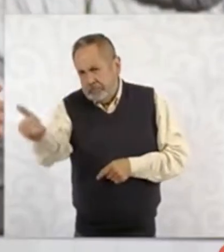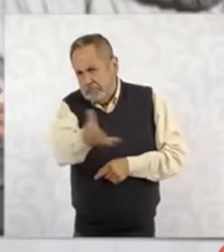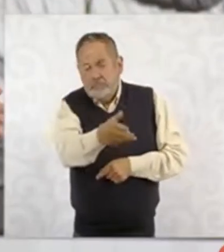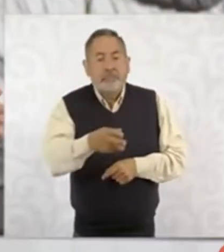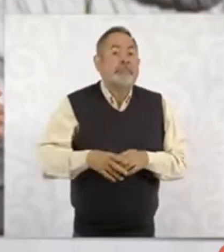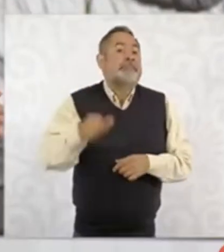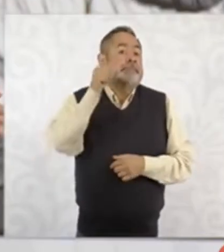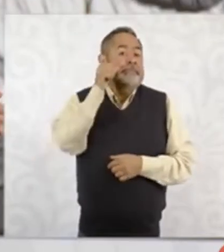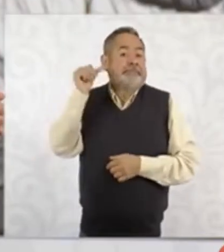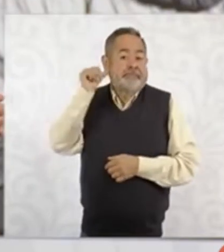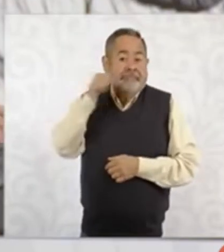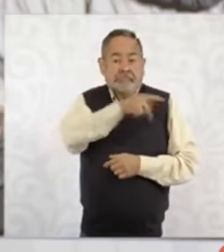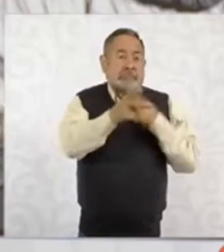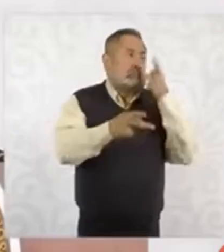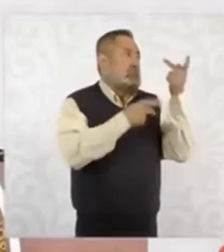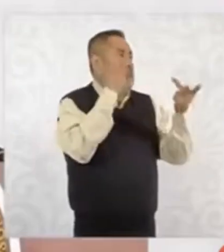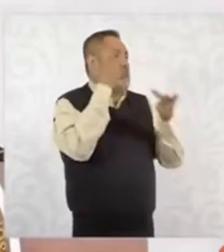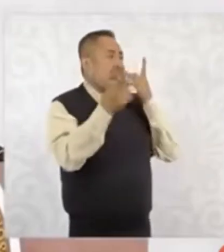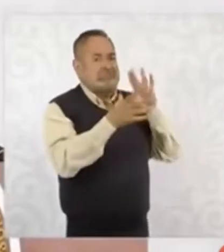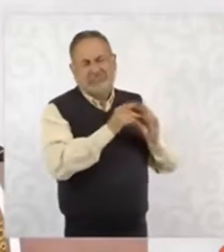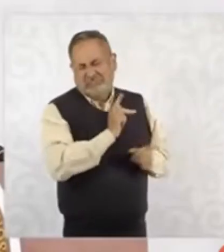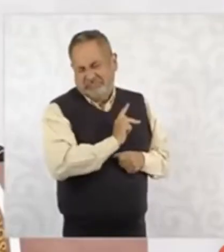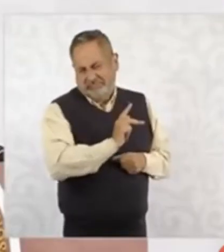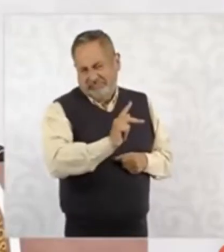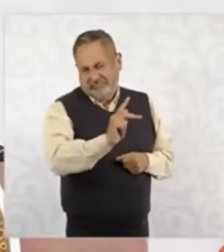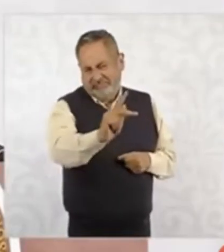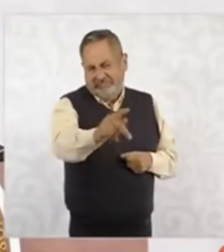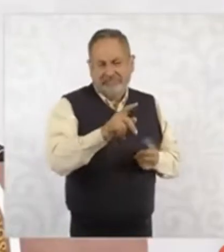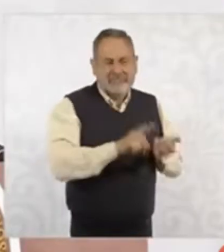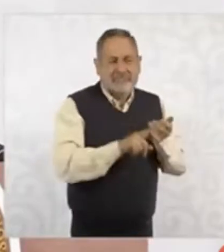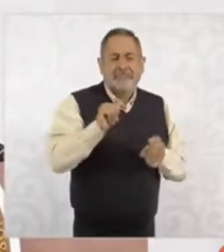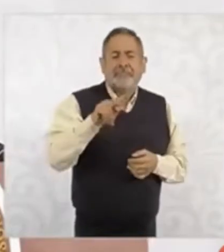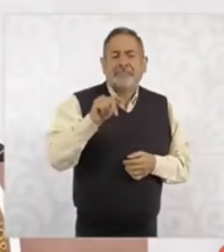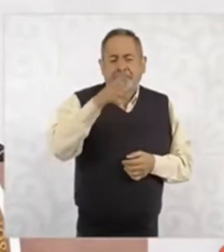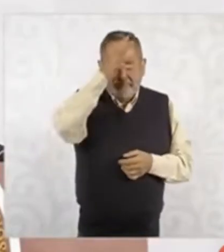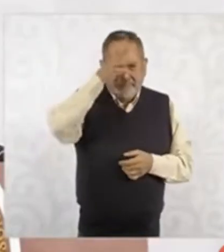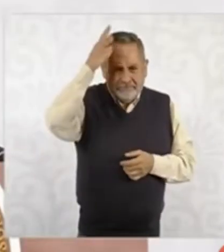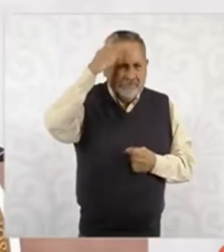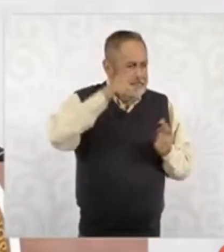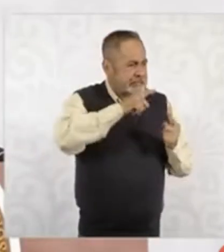programas de televisión, en todos, porque toda la